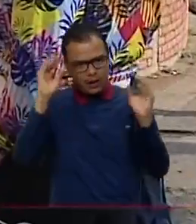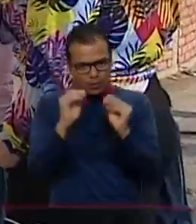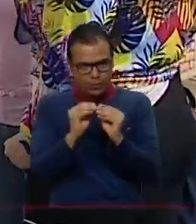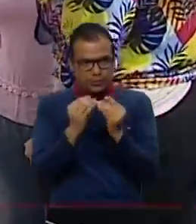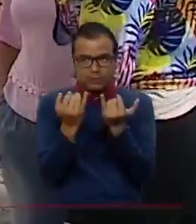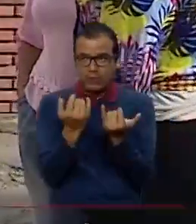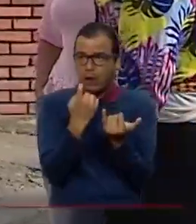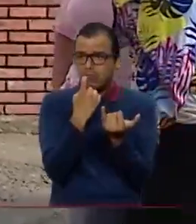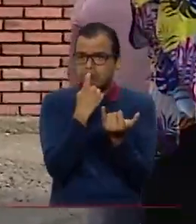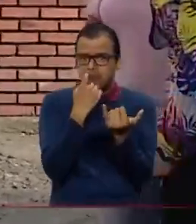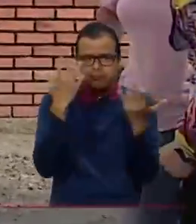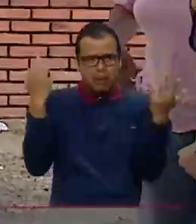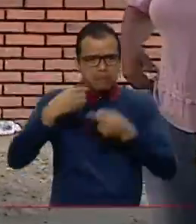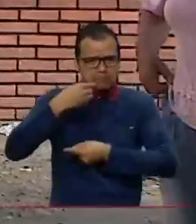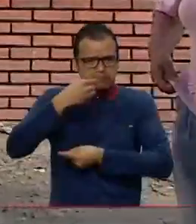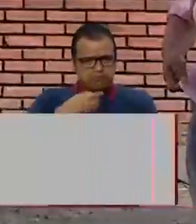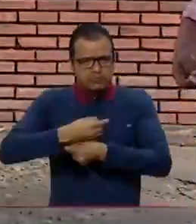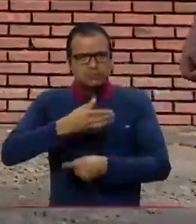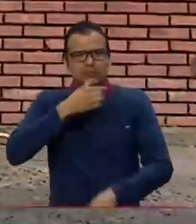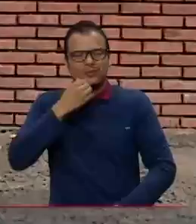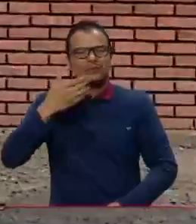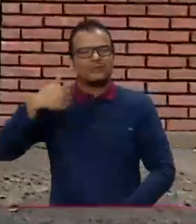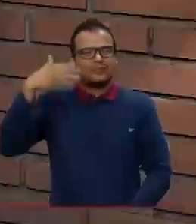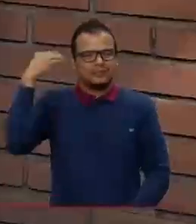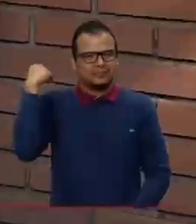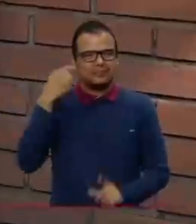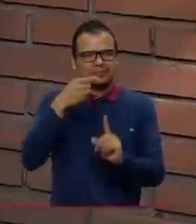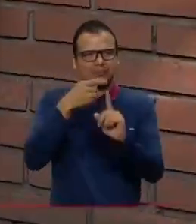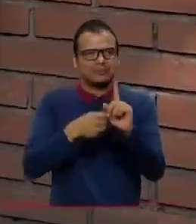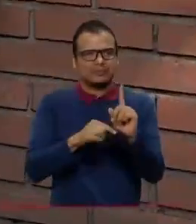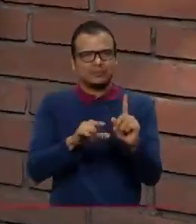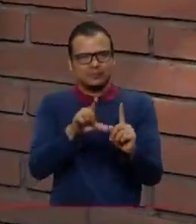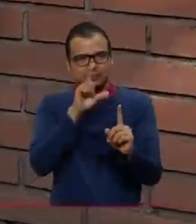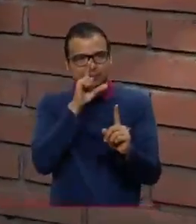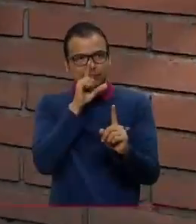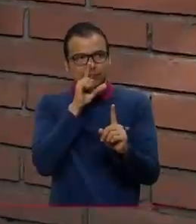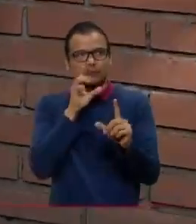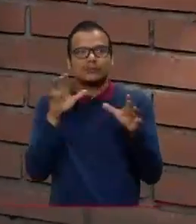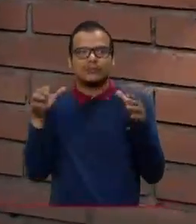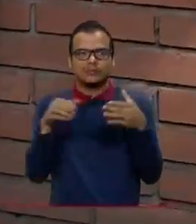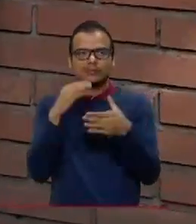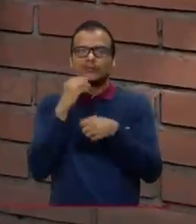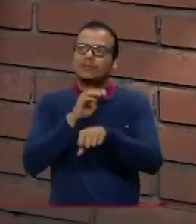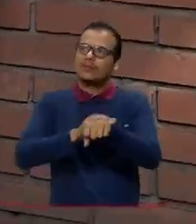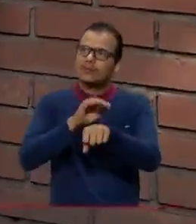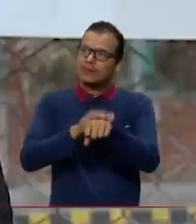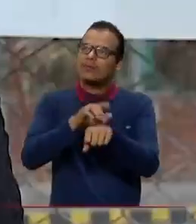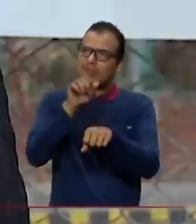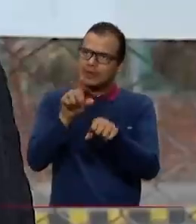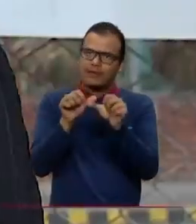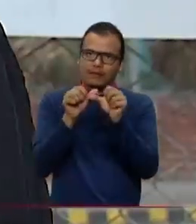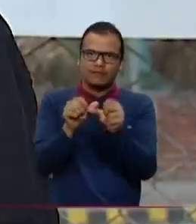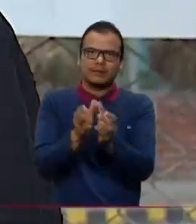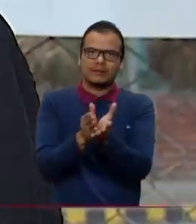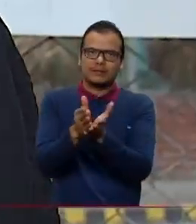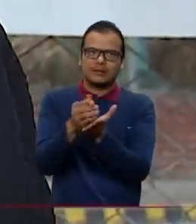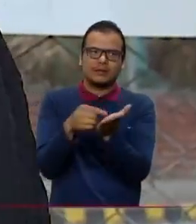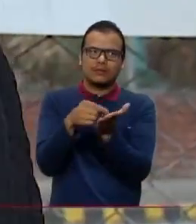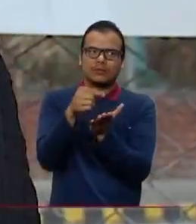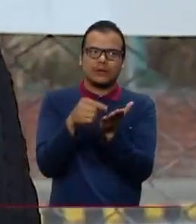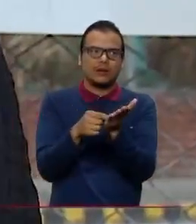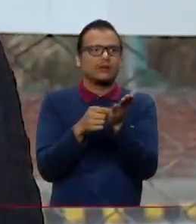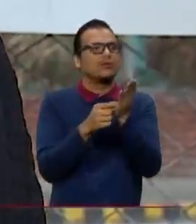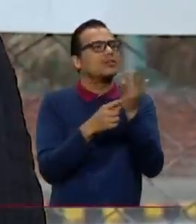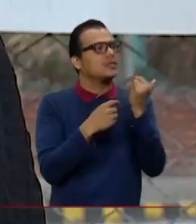Una de las condiciones para levantar la protesta adelantada en julio fue tener contratación continua. Donde allí sale una adición, esa adición